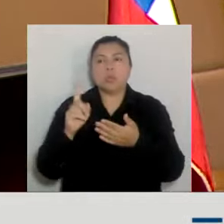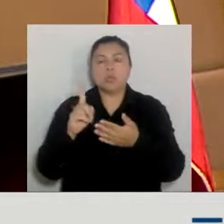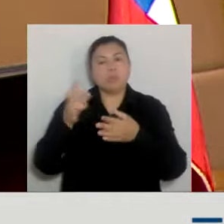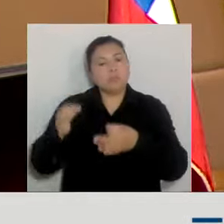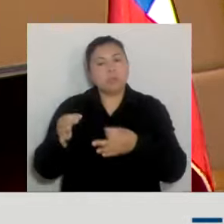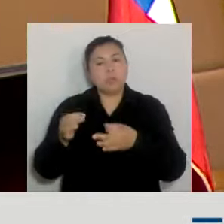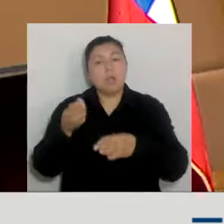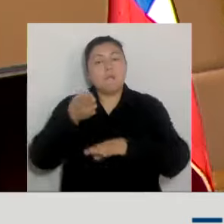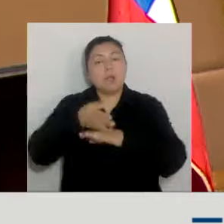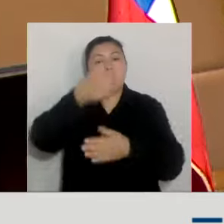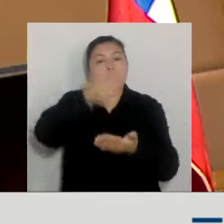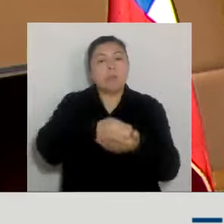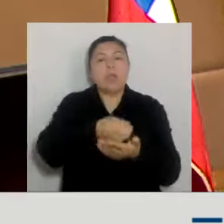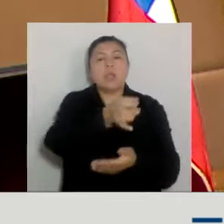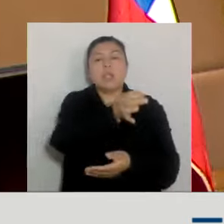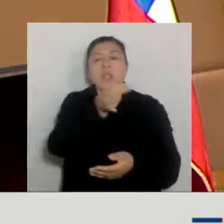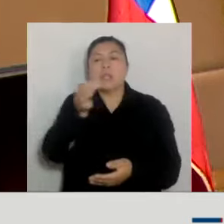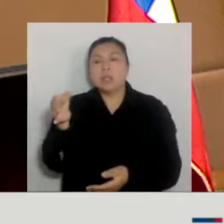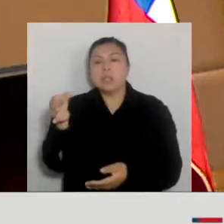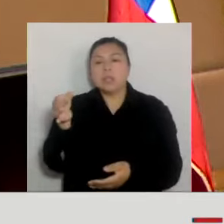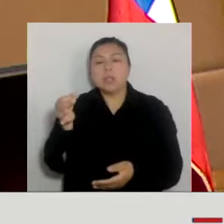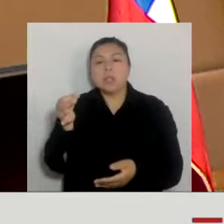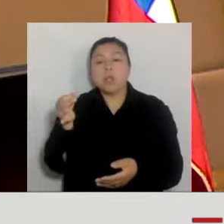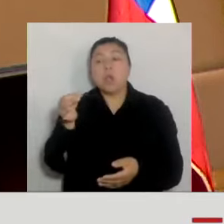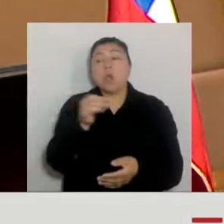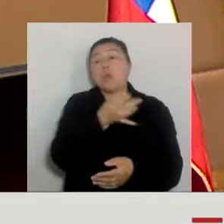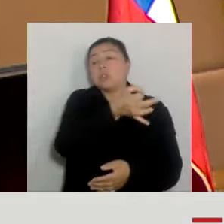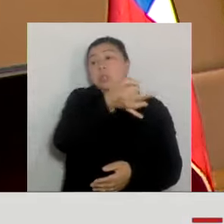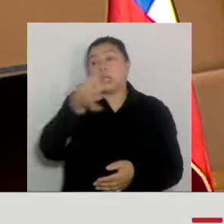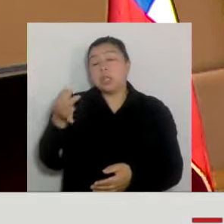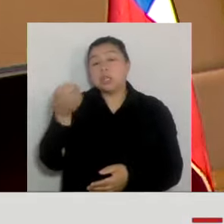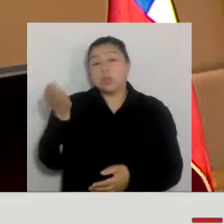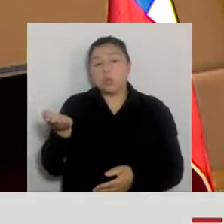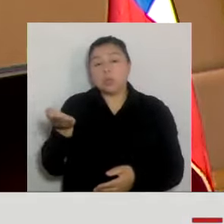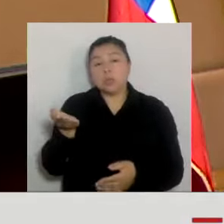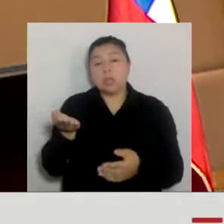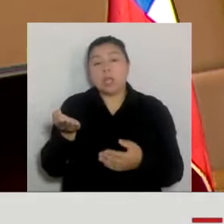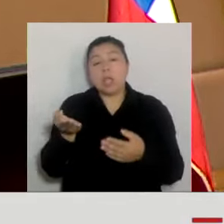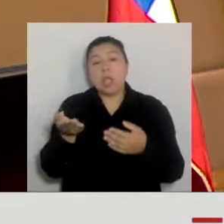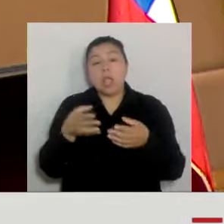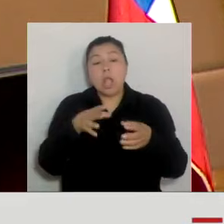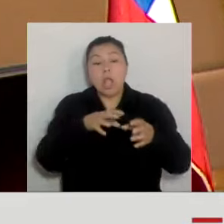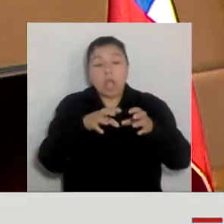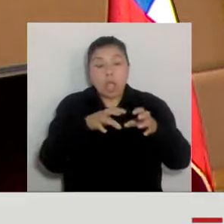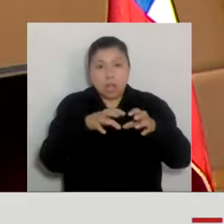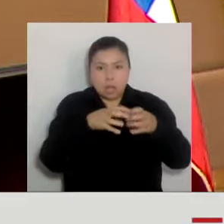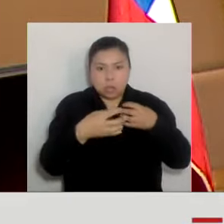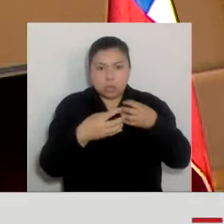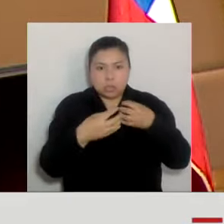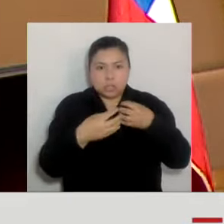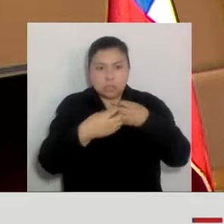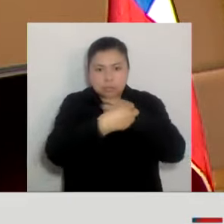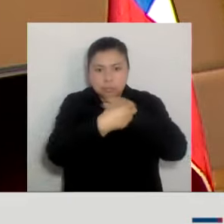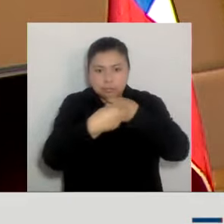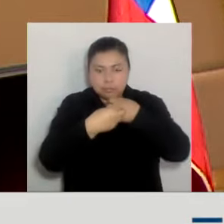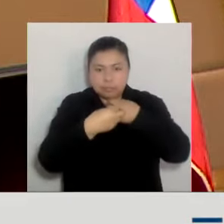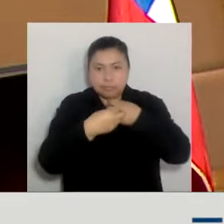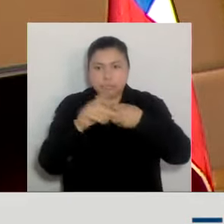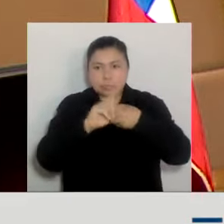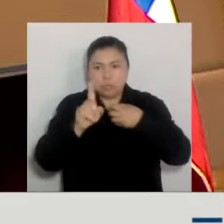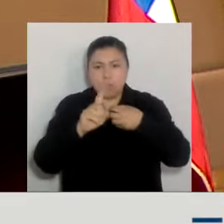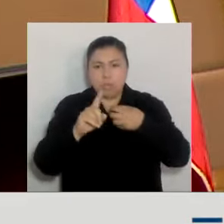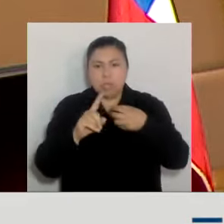se le dice o se le anuncia en el producto algo que no es or esto es muy propio a esta cultura que estamos